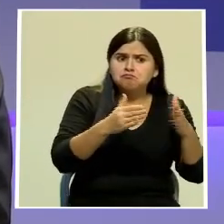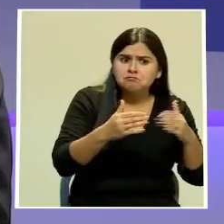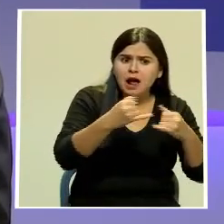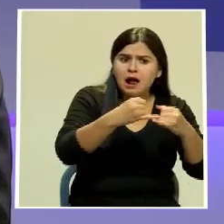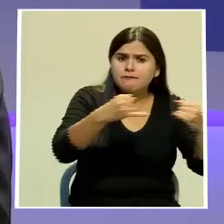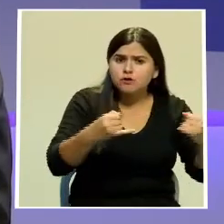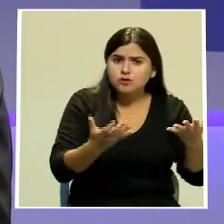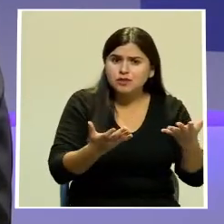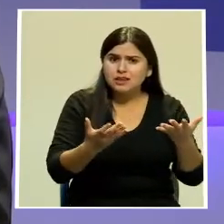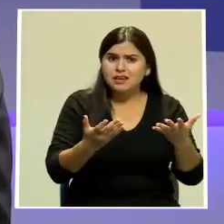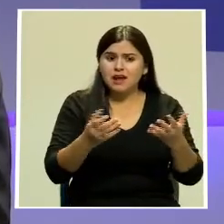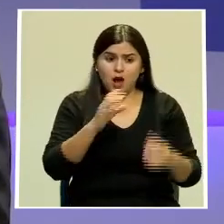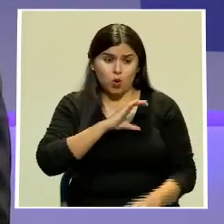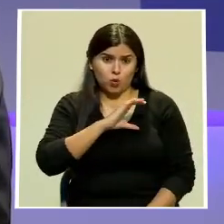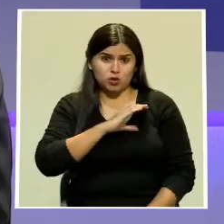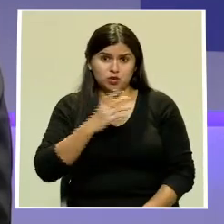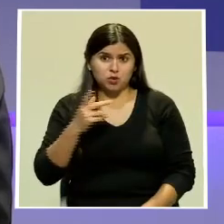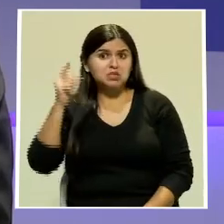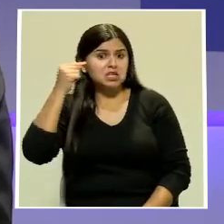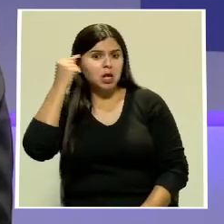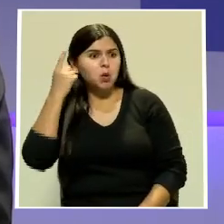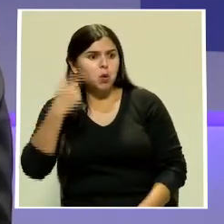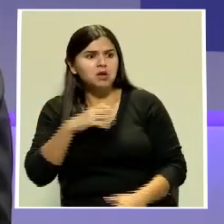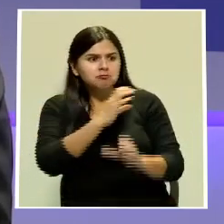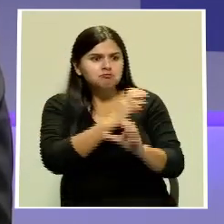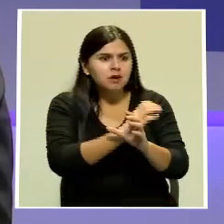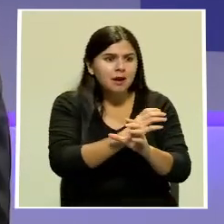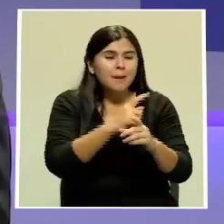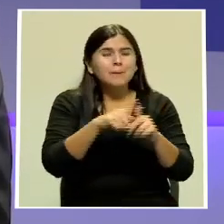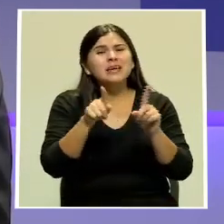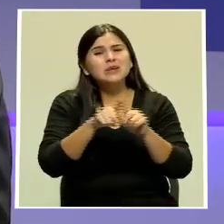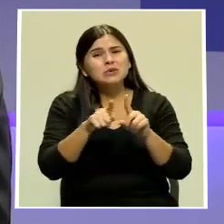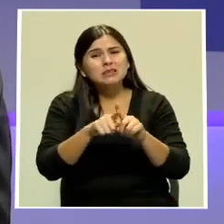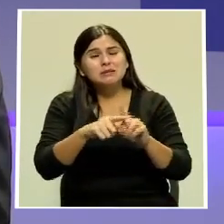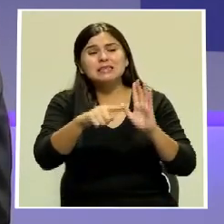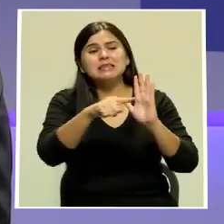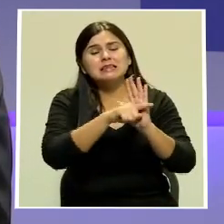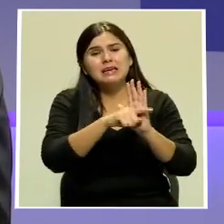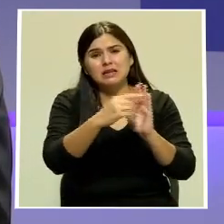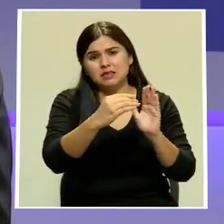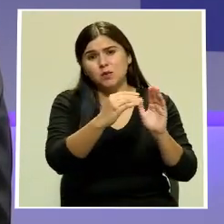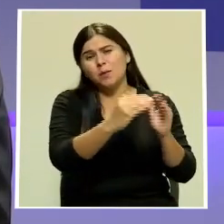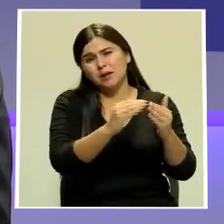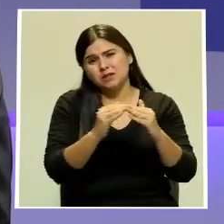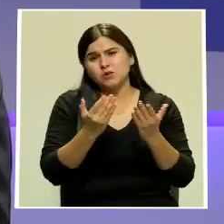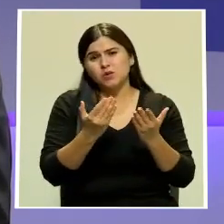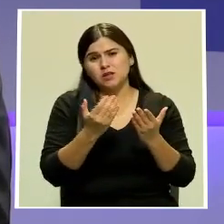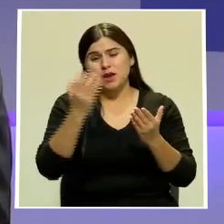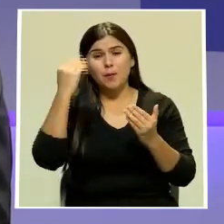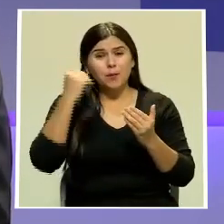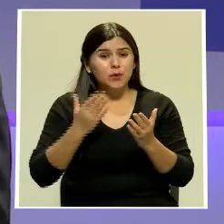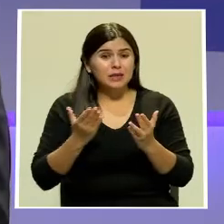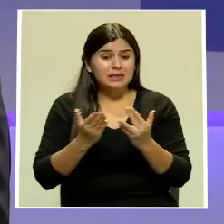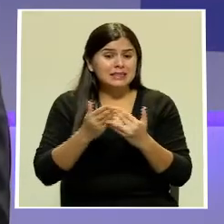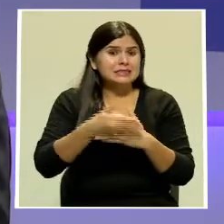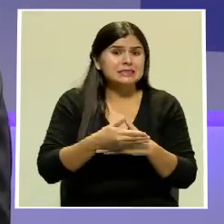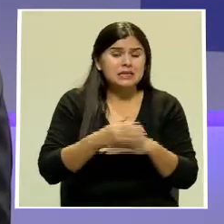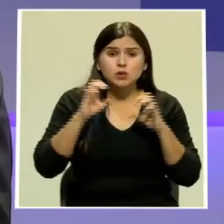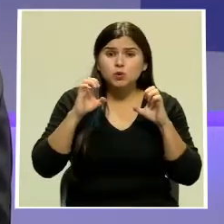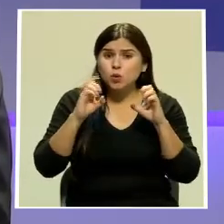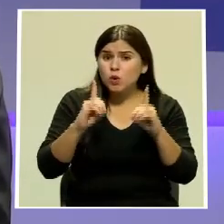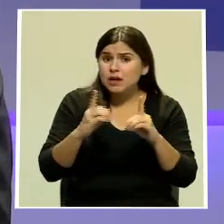que el mismo Estado de alguna forma ha preservado, pero se devuelven en negativo para la ciudadanía. El acceso a educación,